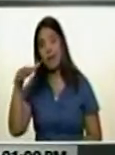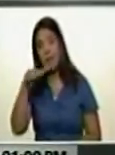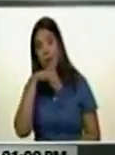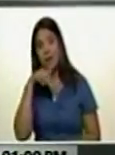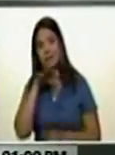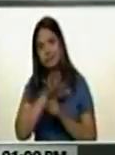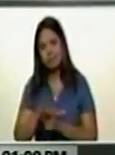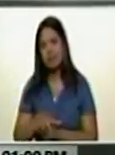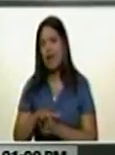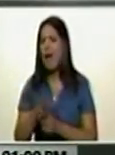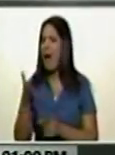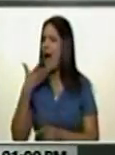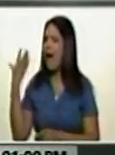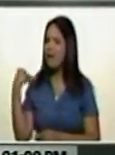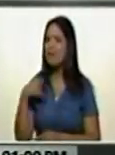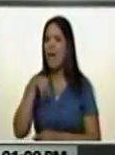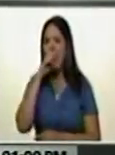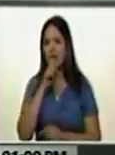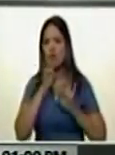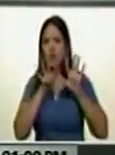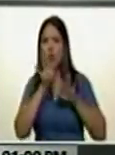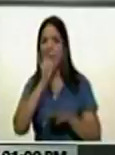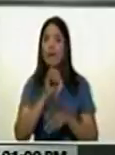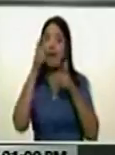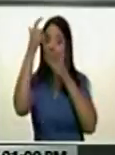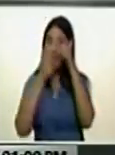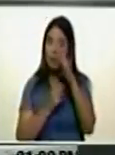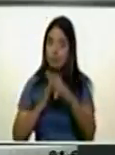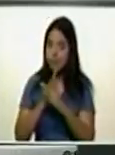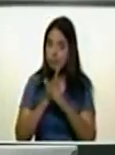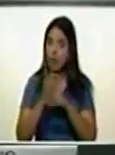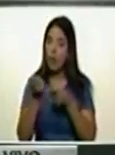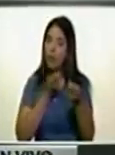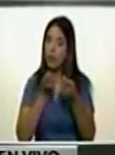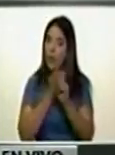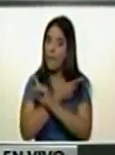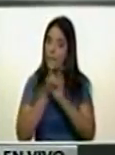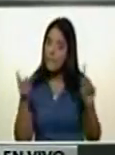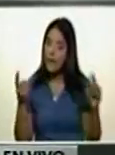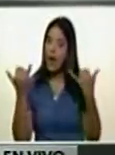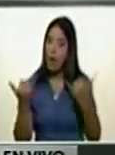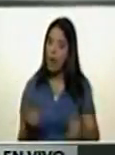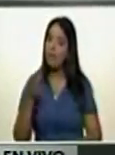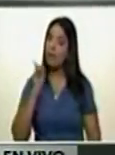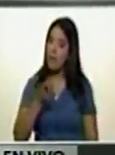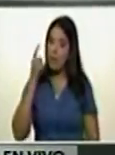venían haciendo en los años 90 y que el comandante Chávez detuvo. Bueno,